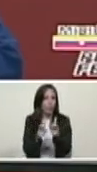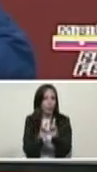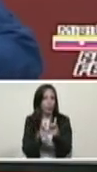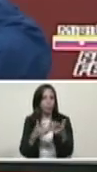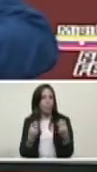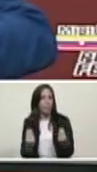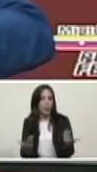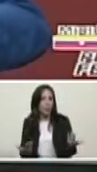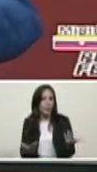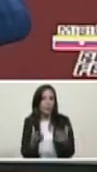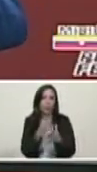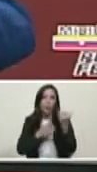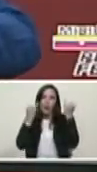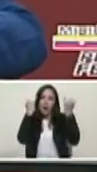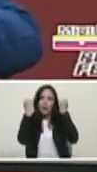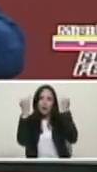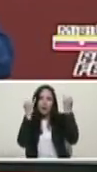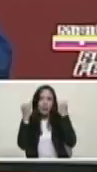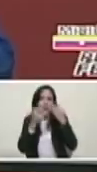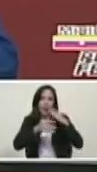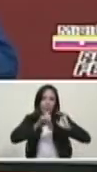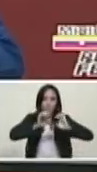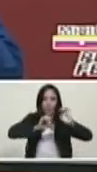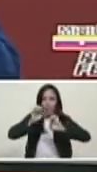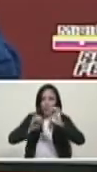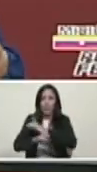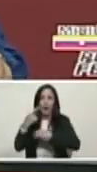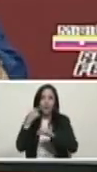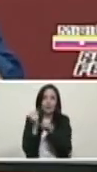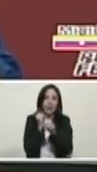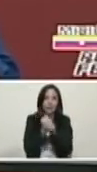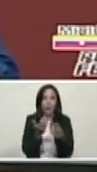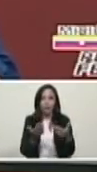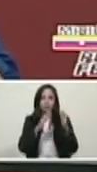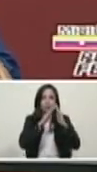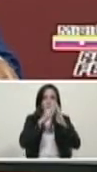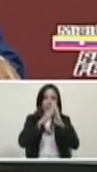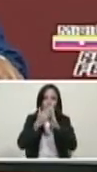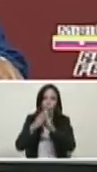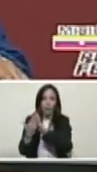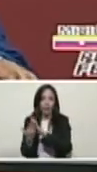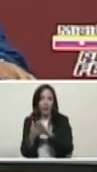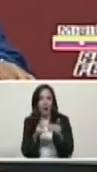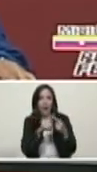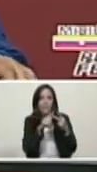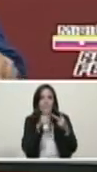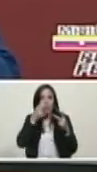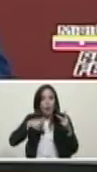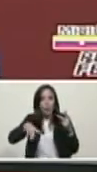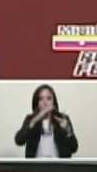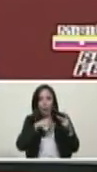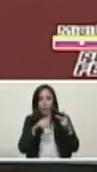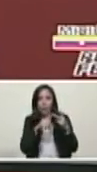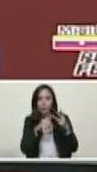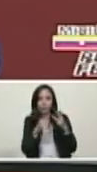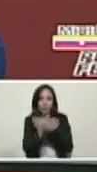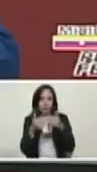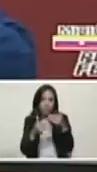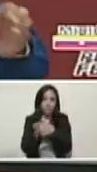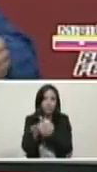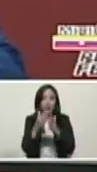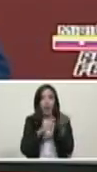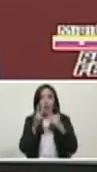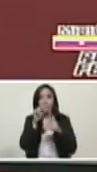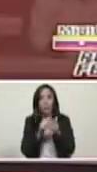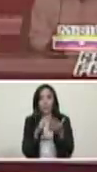las perspectivas en el trabajo por la comunidad por nuestro pueblo a lo largo de este